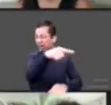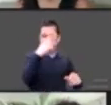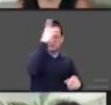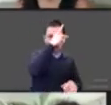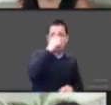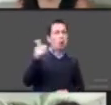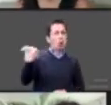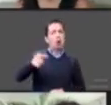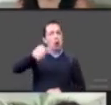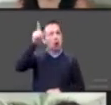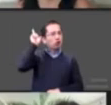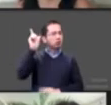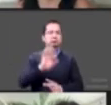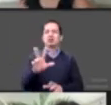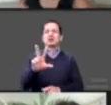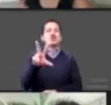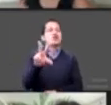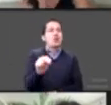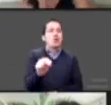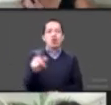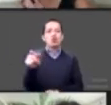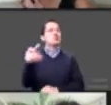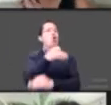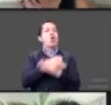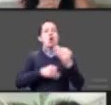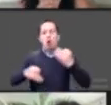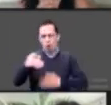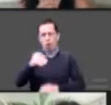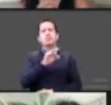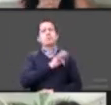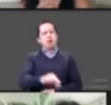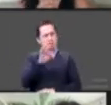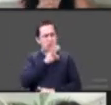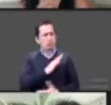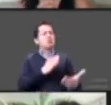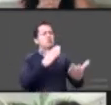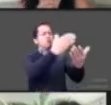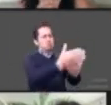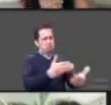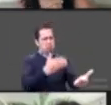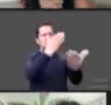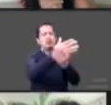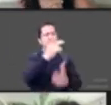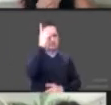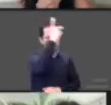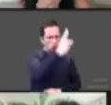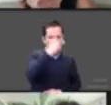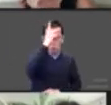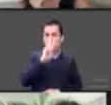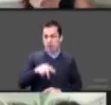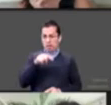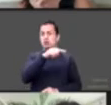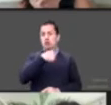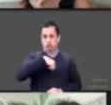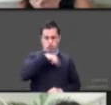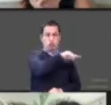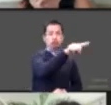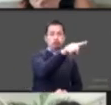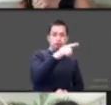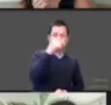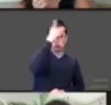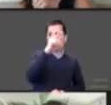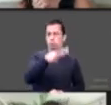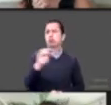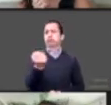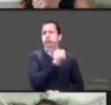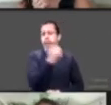también es importante que lo sepan. Además de que son especialistas en clínicas, psicólogos, la intención es que la misma persona que contesta te atienda